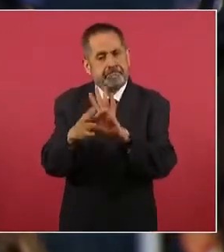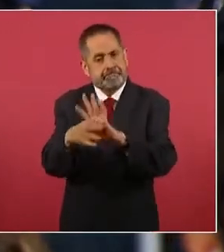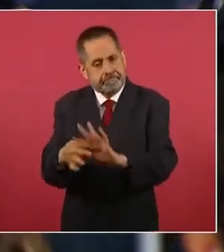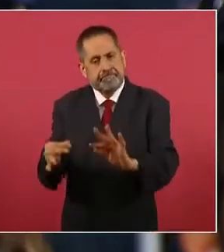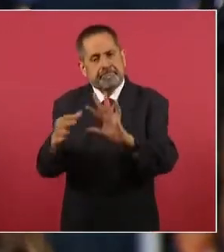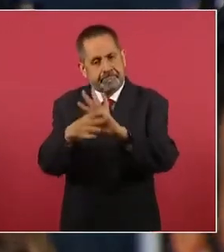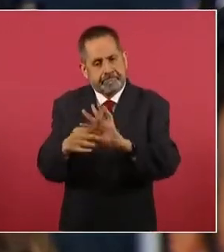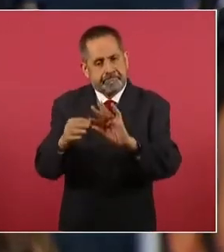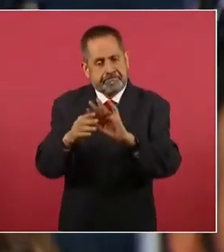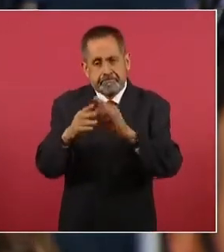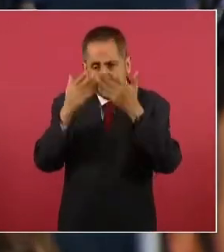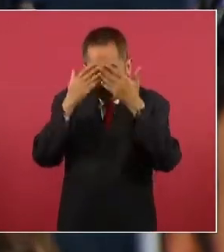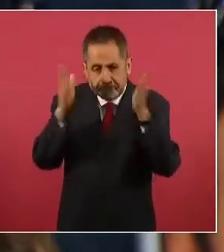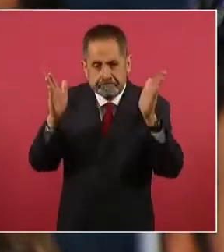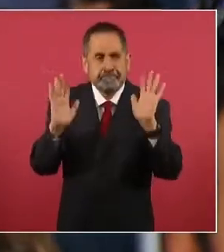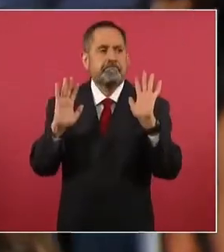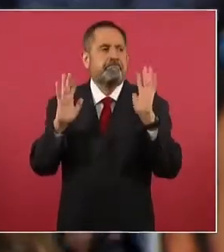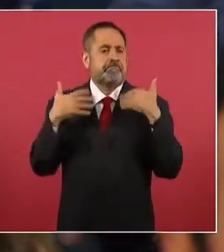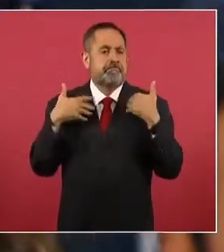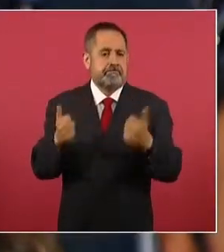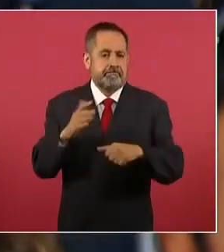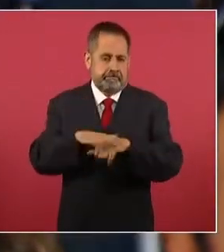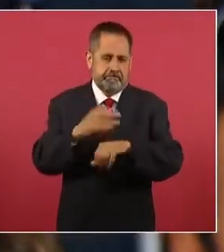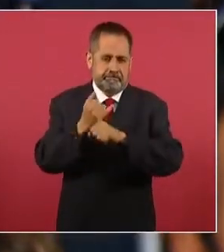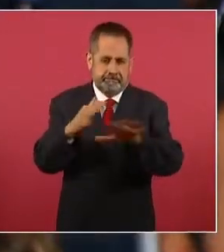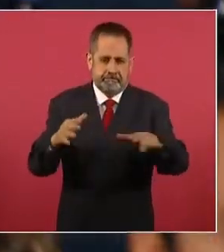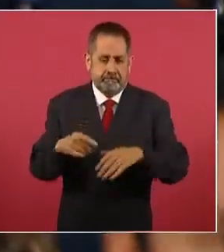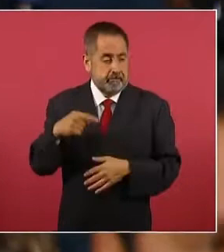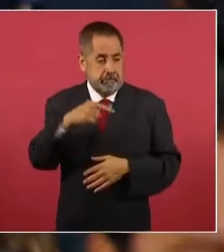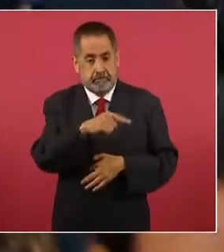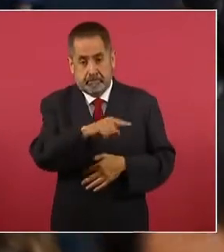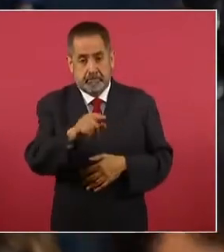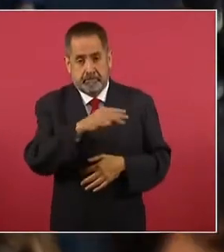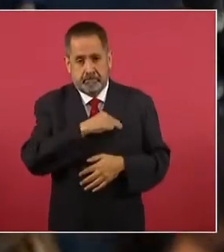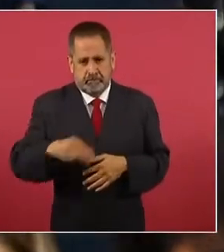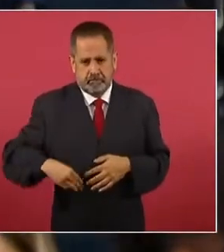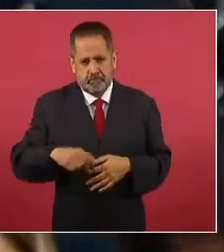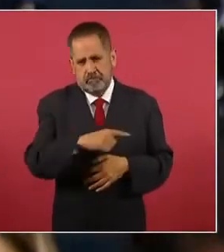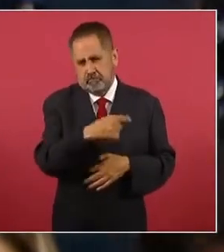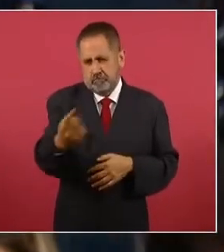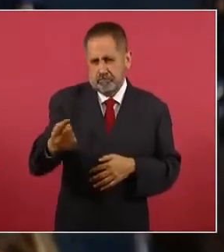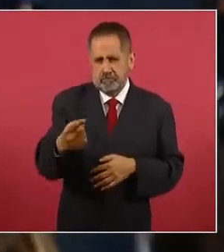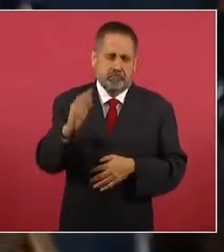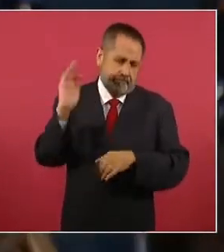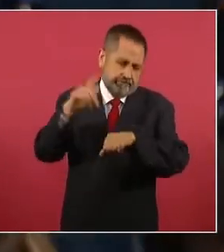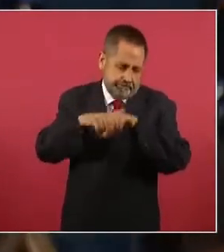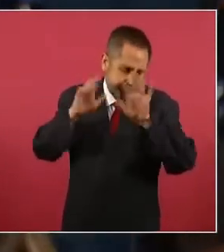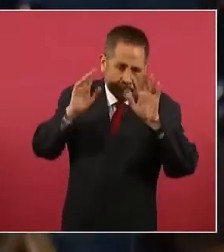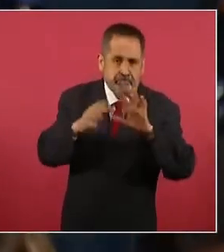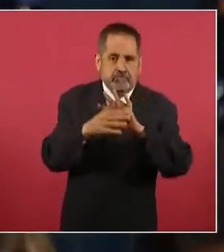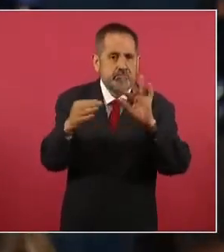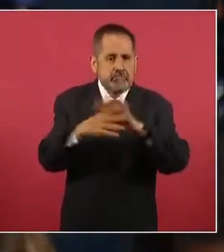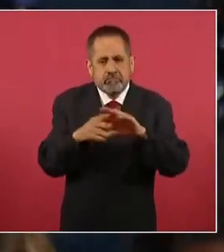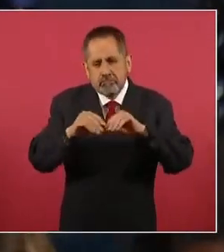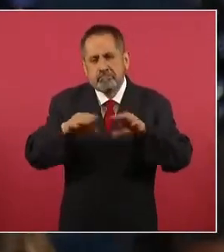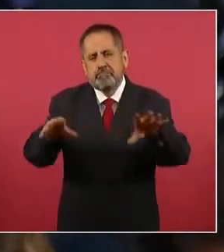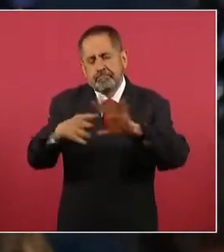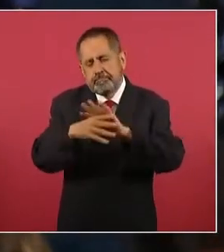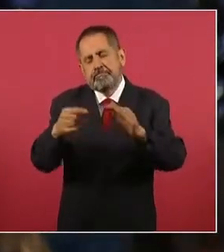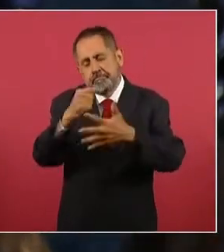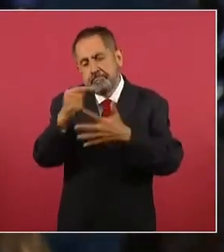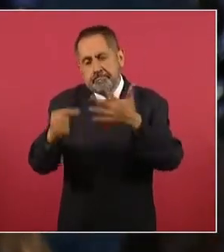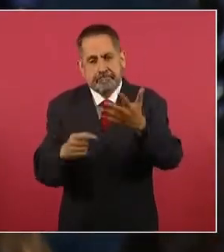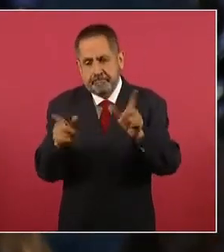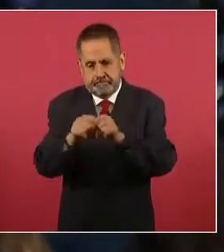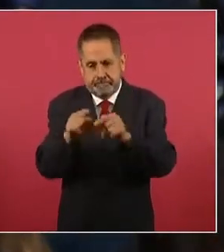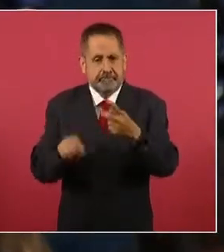faltaría más información con ellos, que la autoridad misma local, Sí. con representación federal quizá, puedan estar viendo esto. Y el